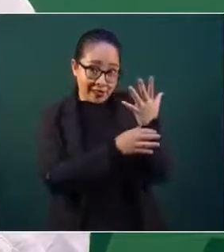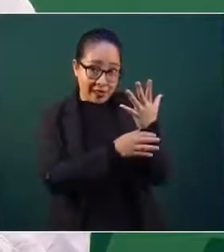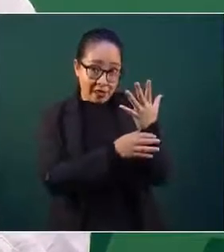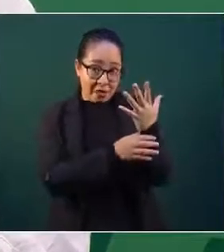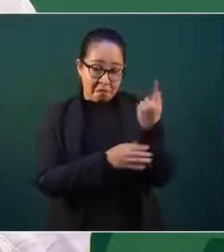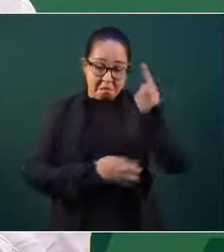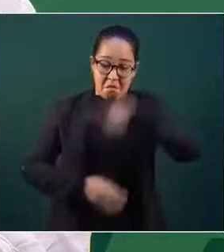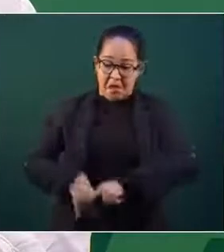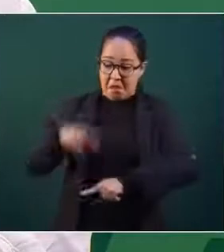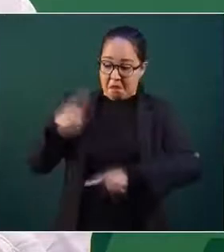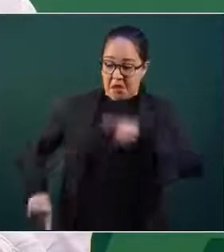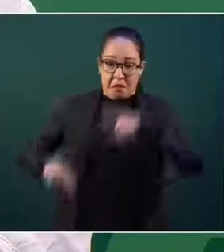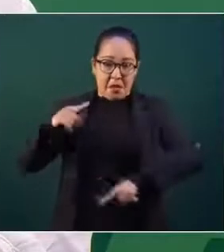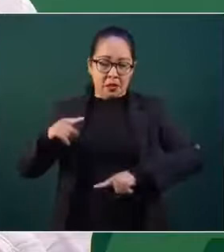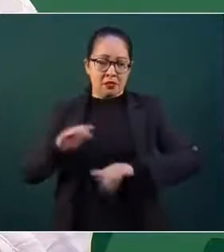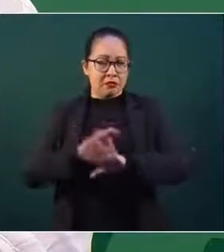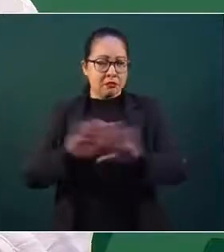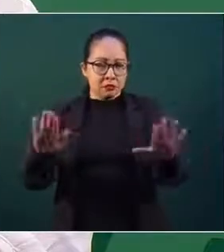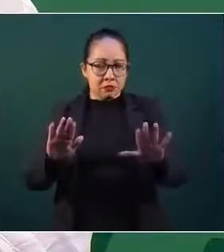todo por la razón y el derecho.